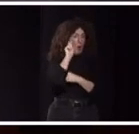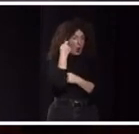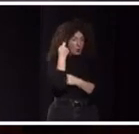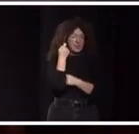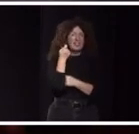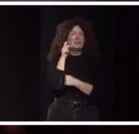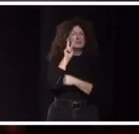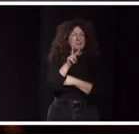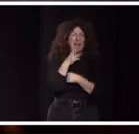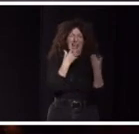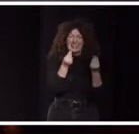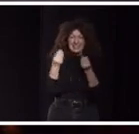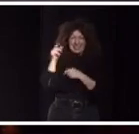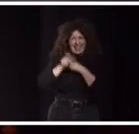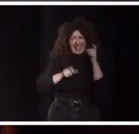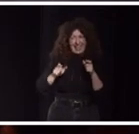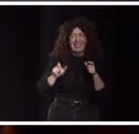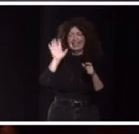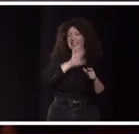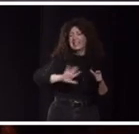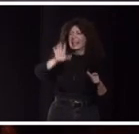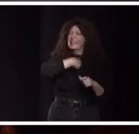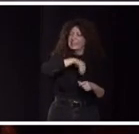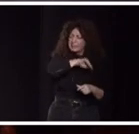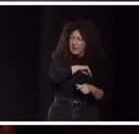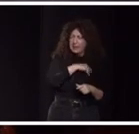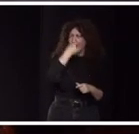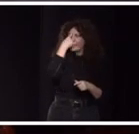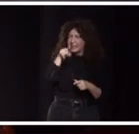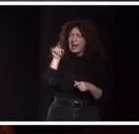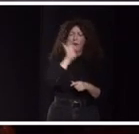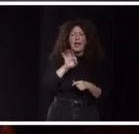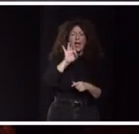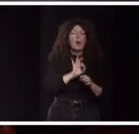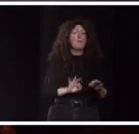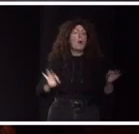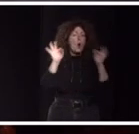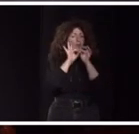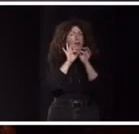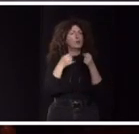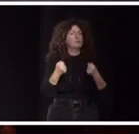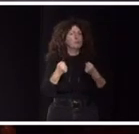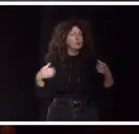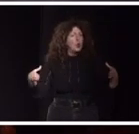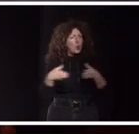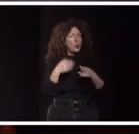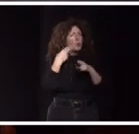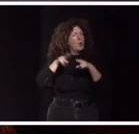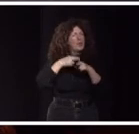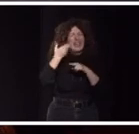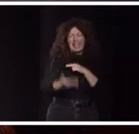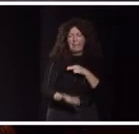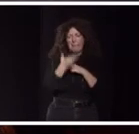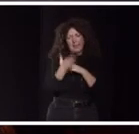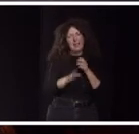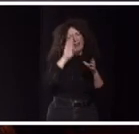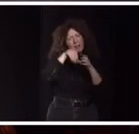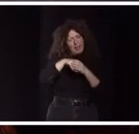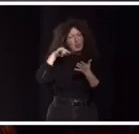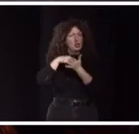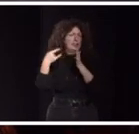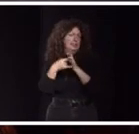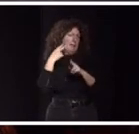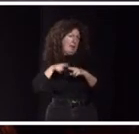haya tanta gente en nuestro país que sabe que Podemos es una fuerza política imprescindible en el sistema político de